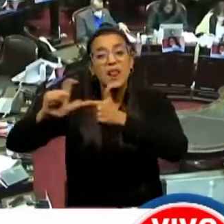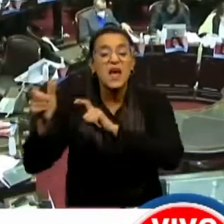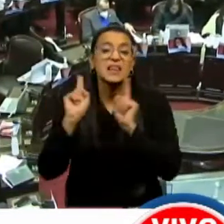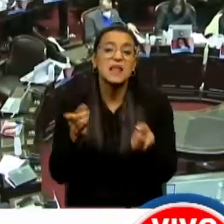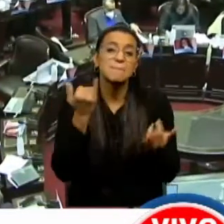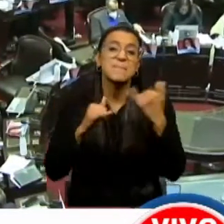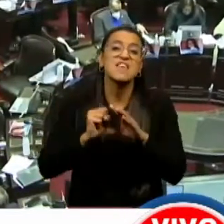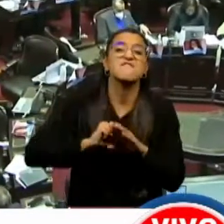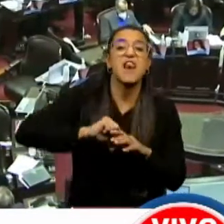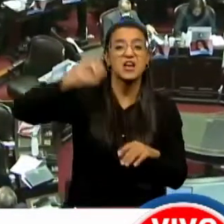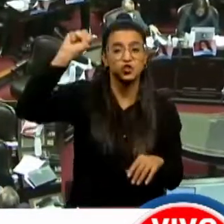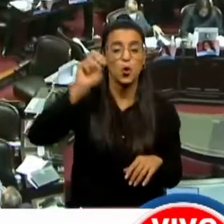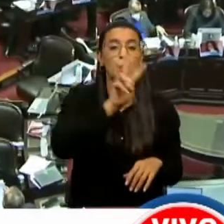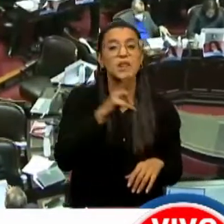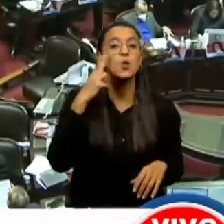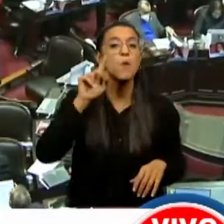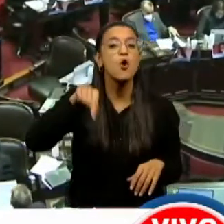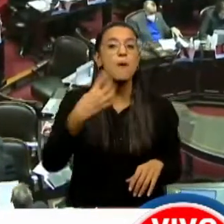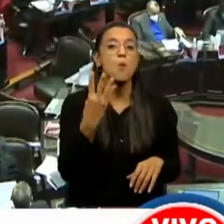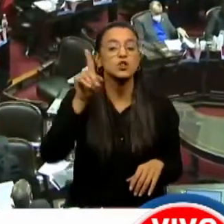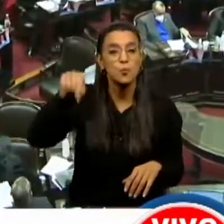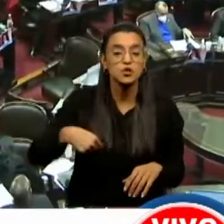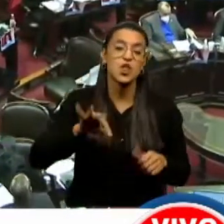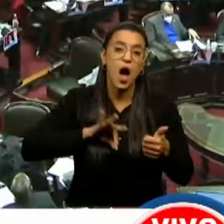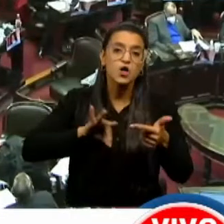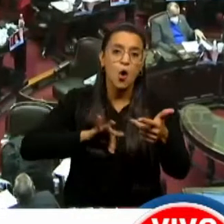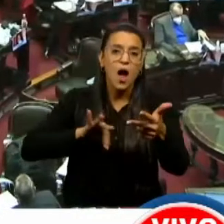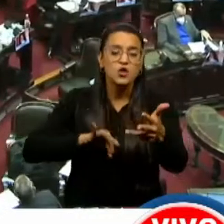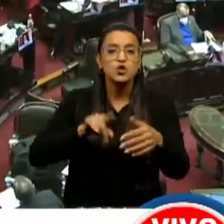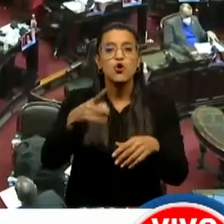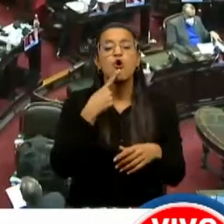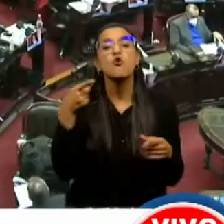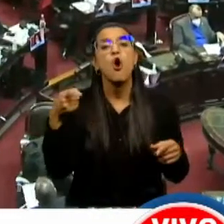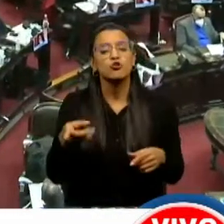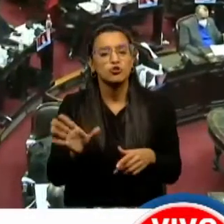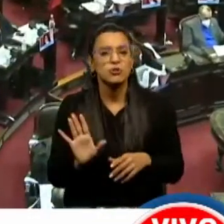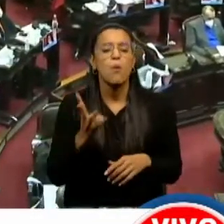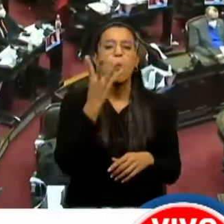tasa de inflación, 29,4% año a año versus